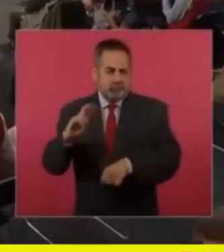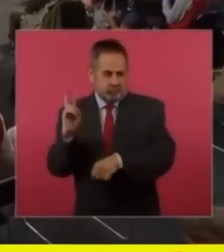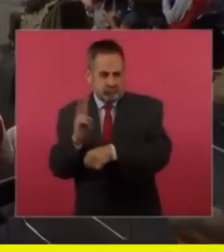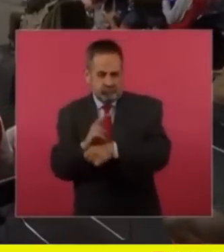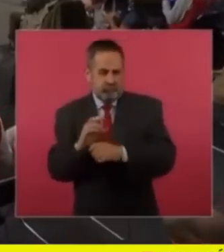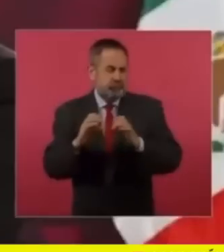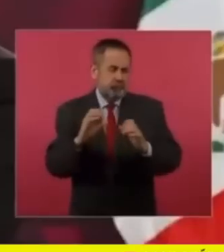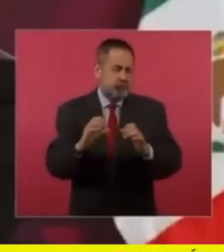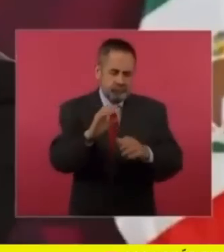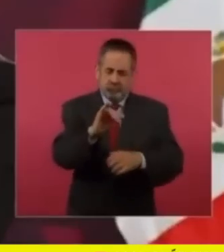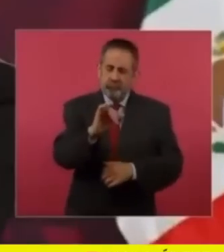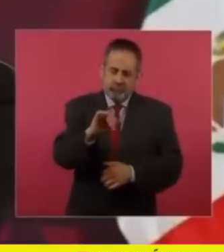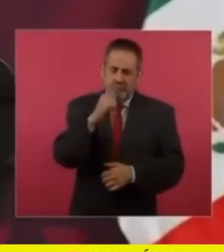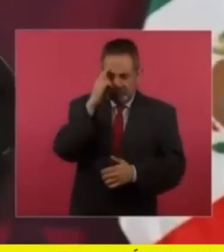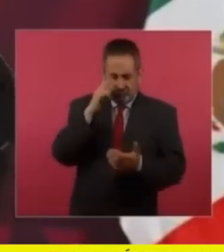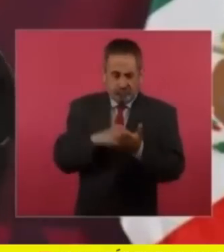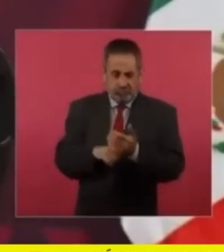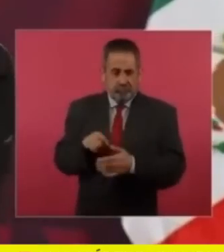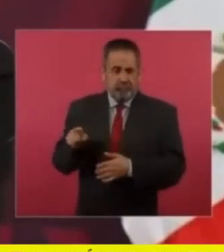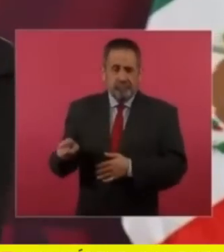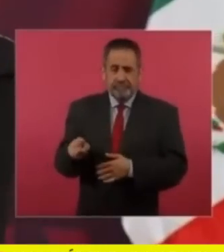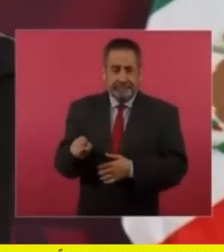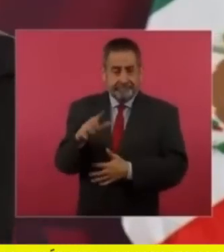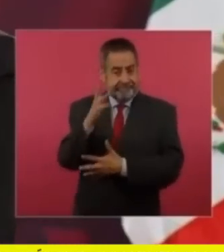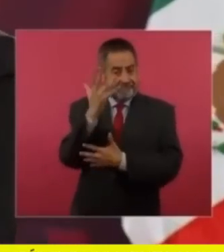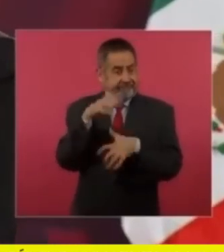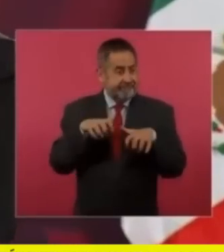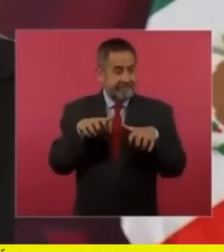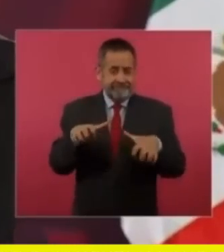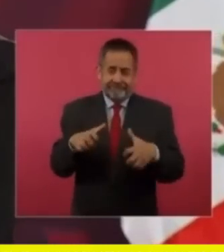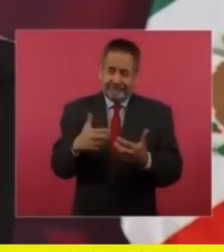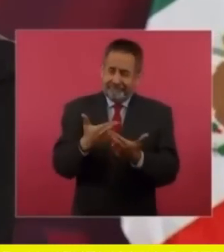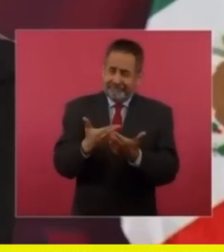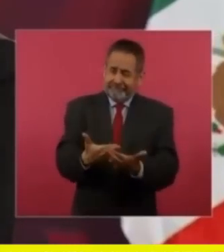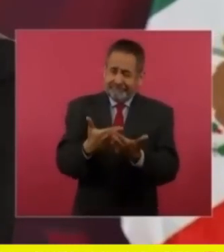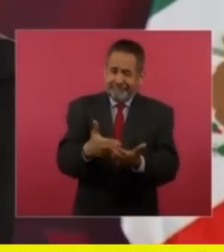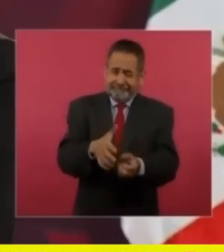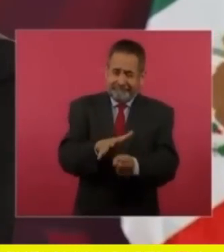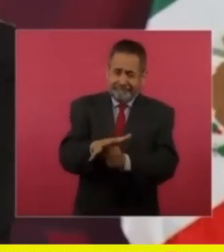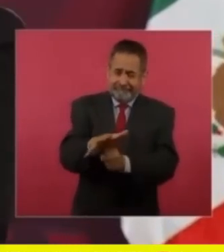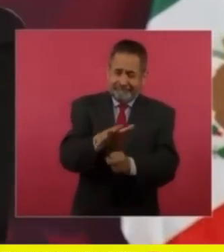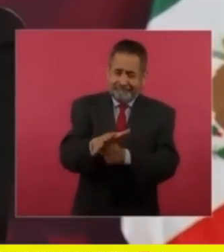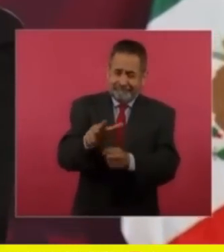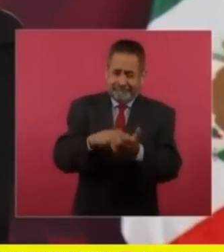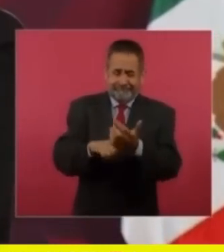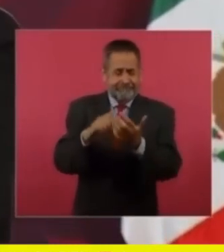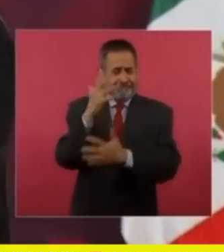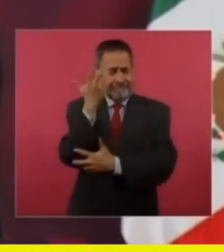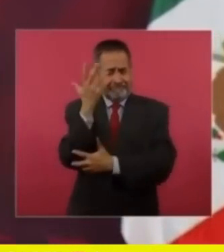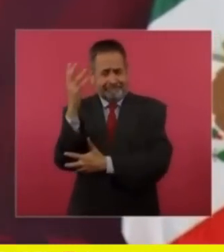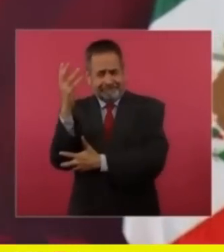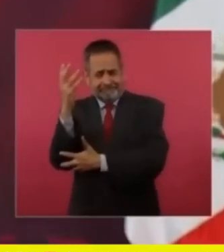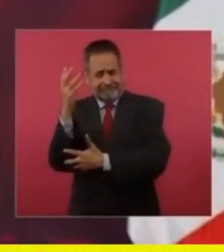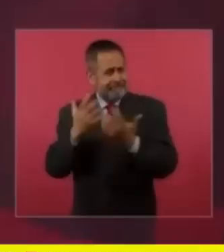Es una gran riqueza que tiene el Estado de México. Es un